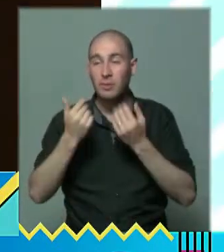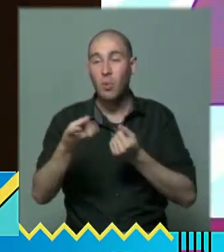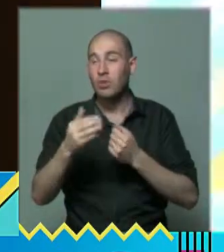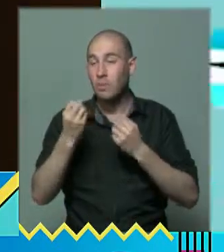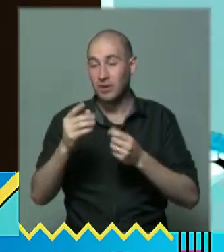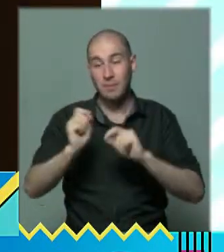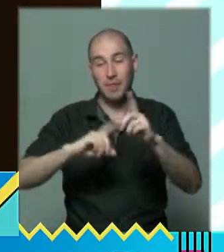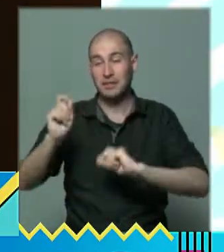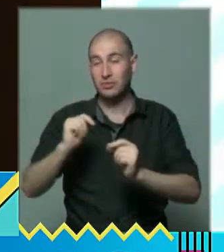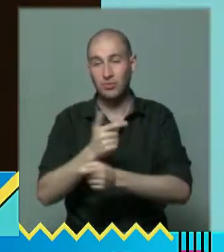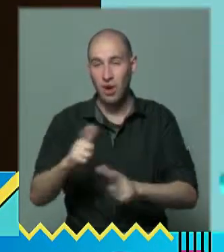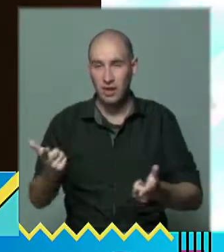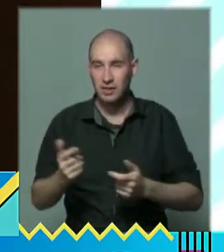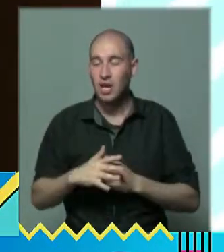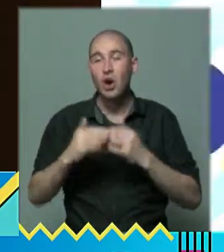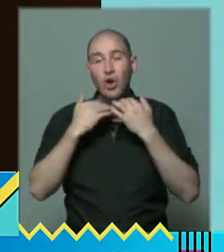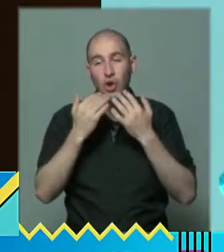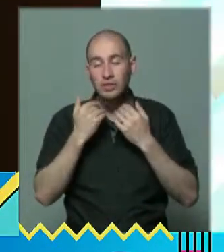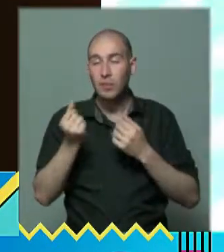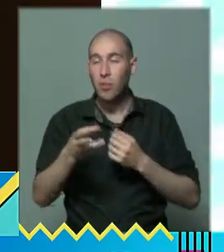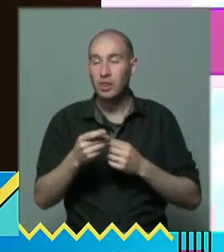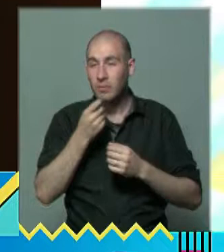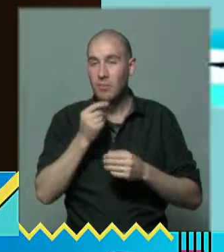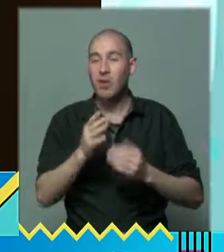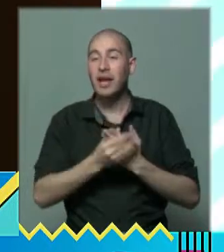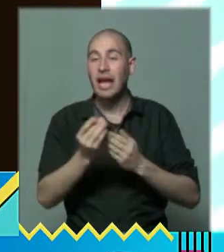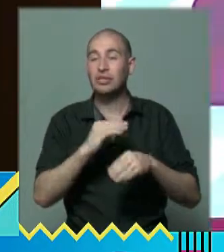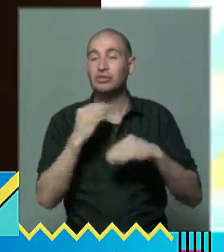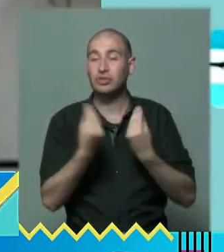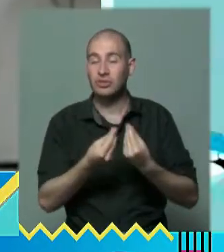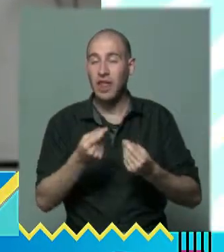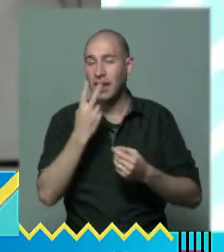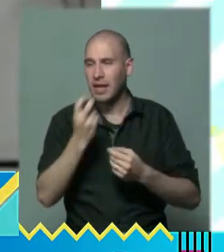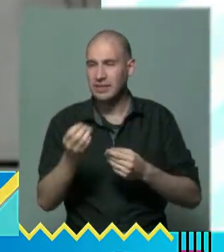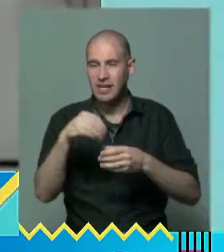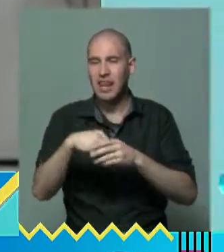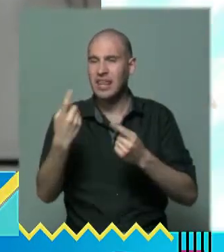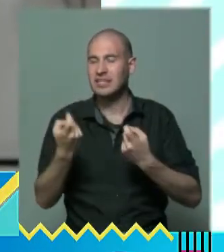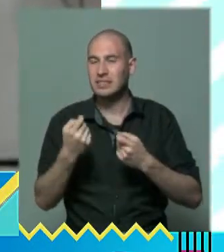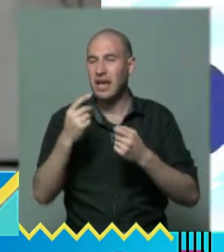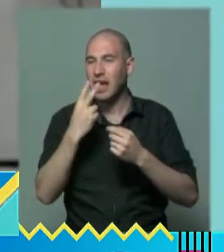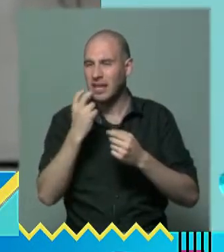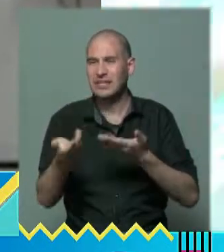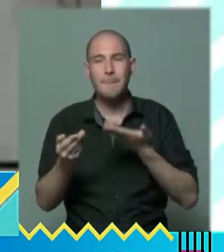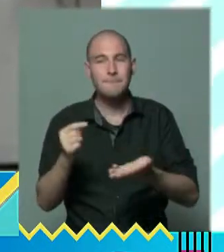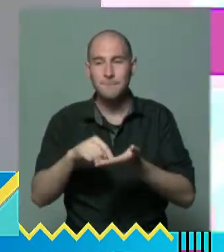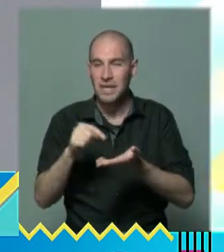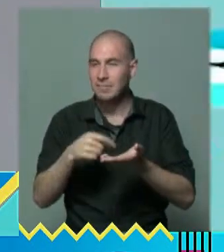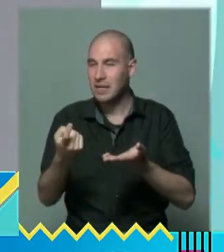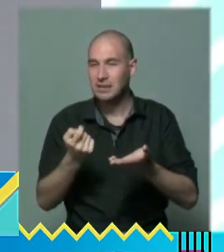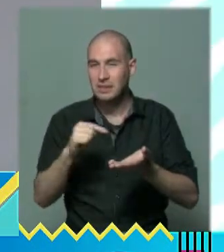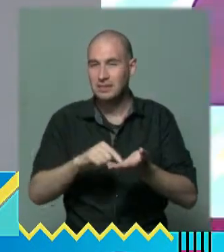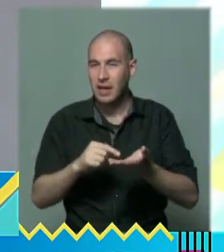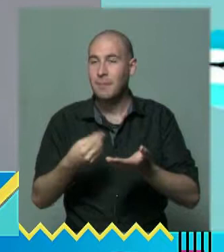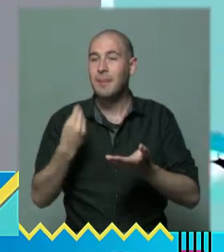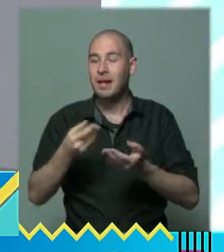no la mide, no sabe cuánto es una canasta básica energética, digamos, qué necesidades energéticas mínimas deben estar satisfechas